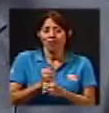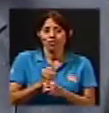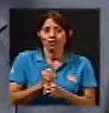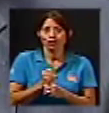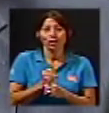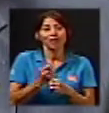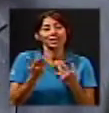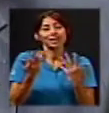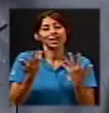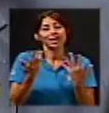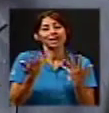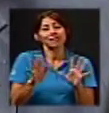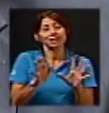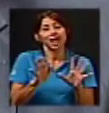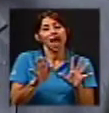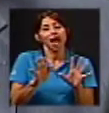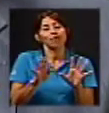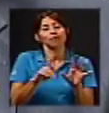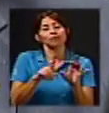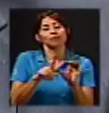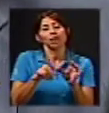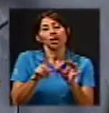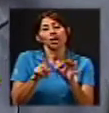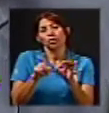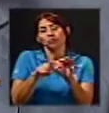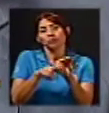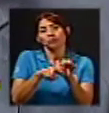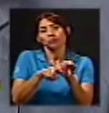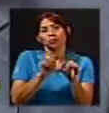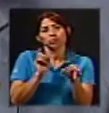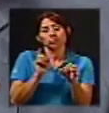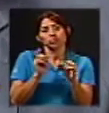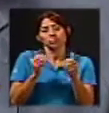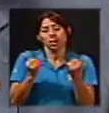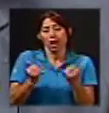miembro de lo que ahora es la Unión Europea.